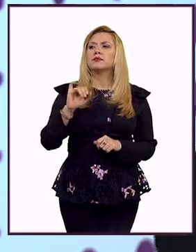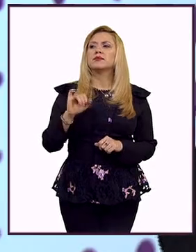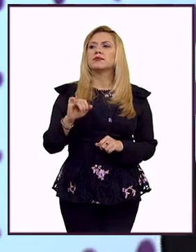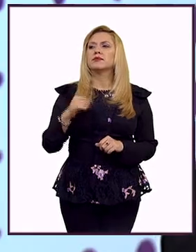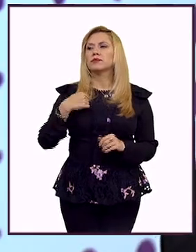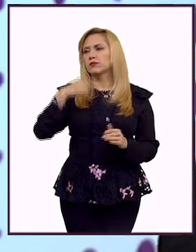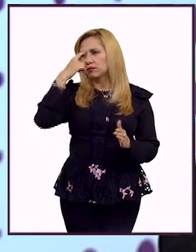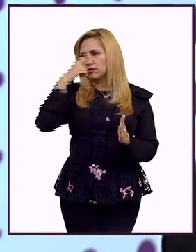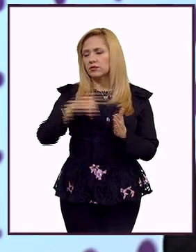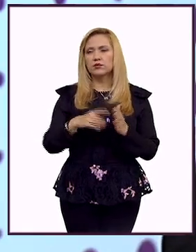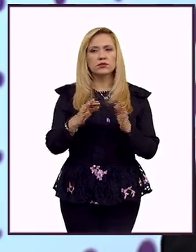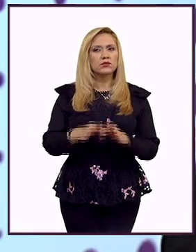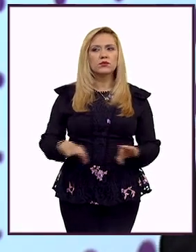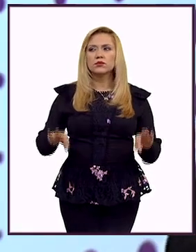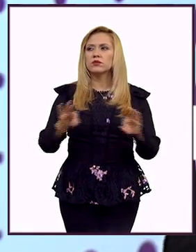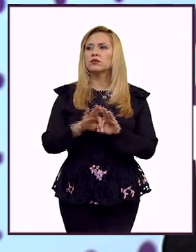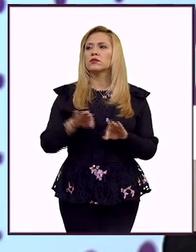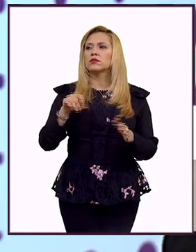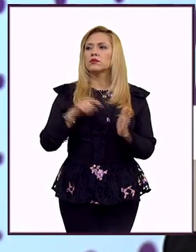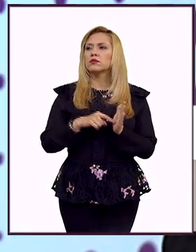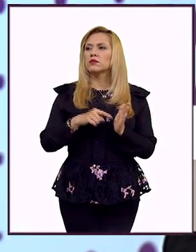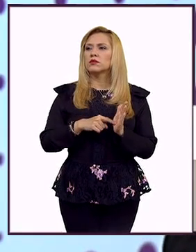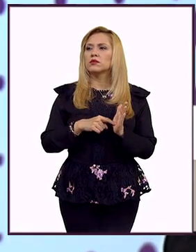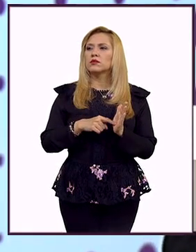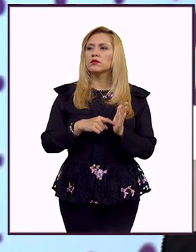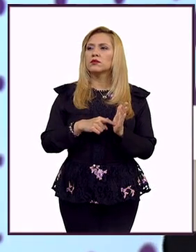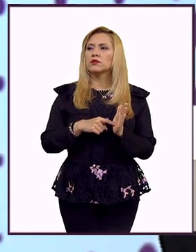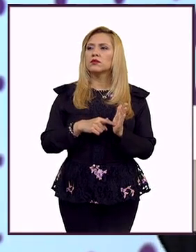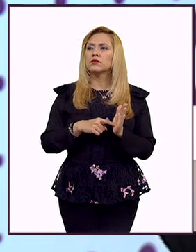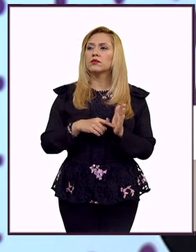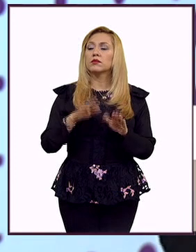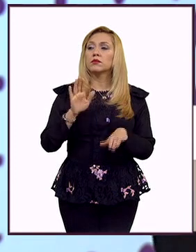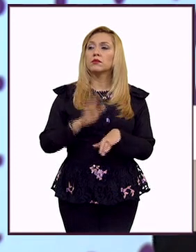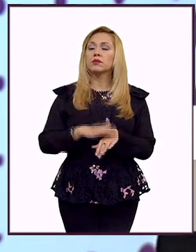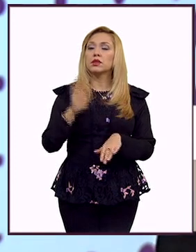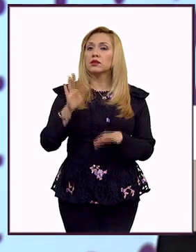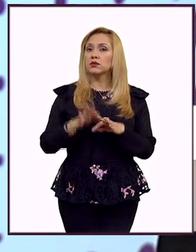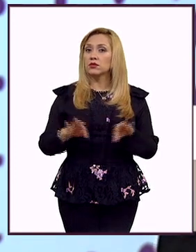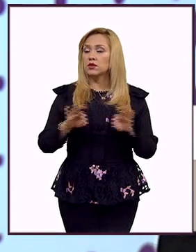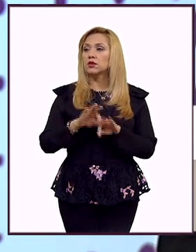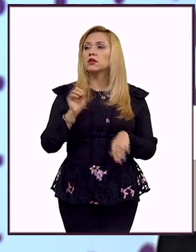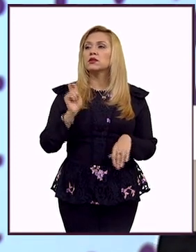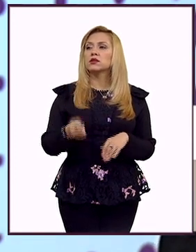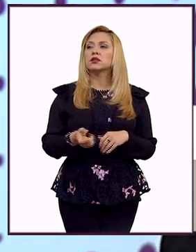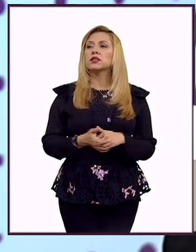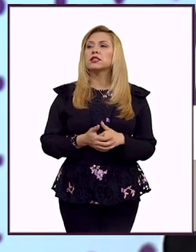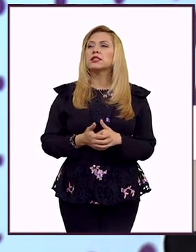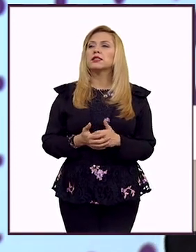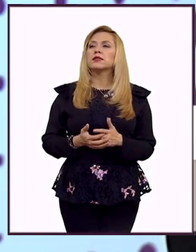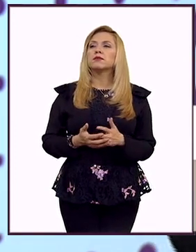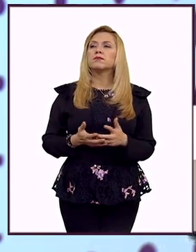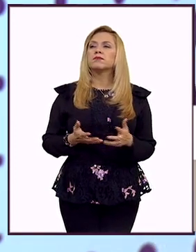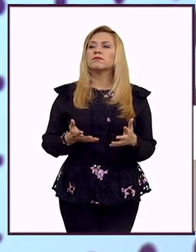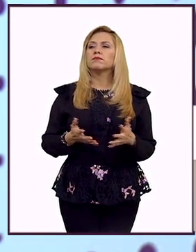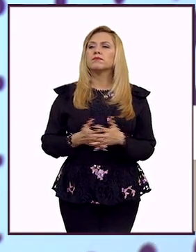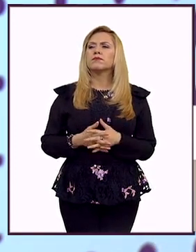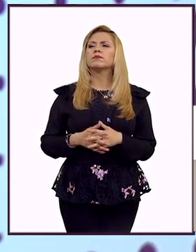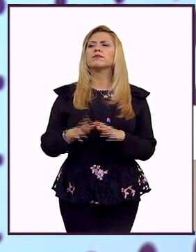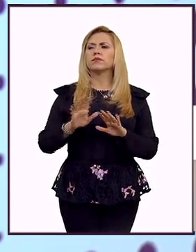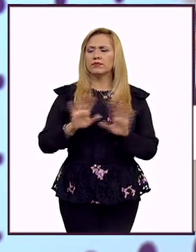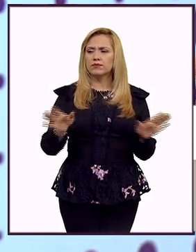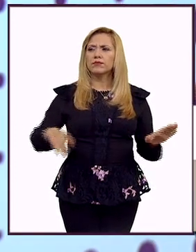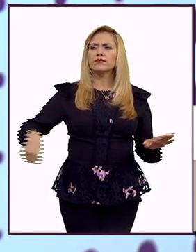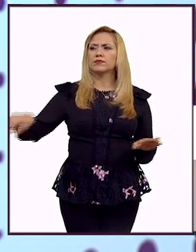otro de los avances importantes de la declaración. Creo que uno de los que más impacto puede tener, ¿no? Que es, el